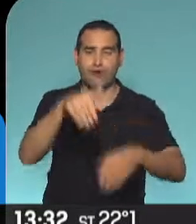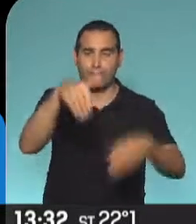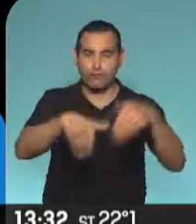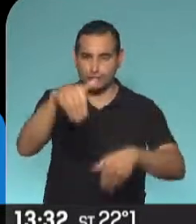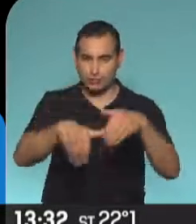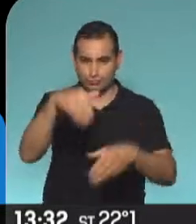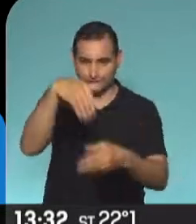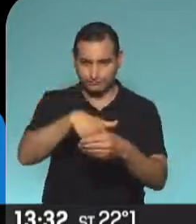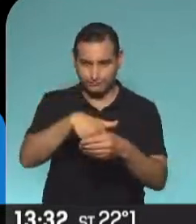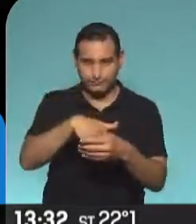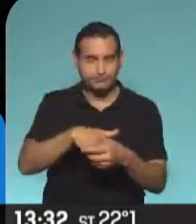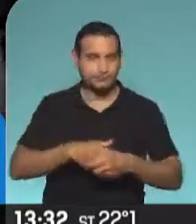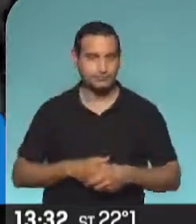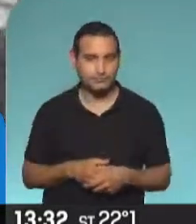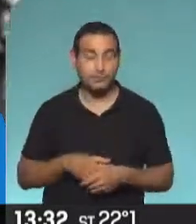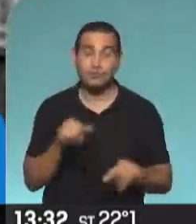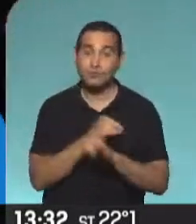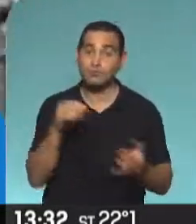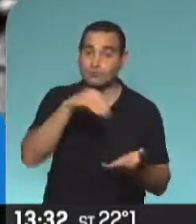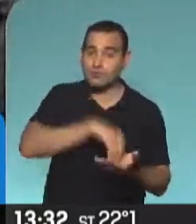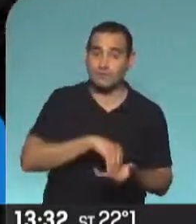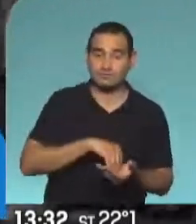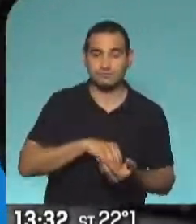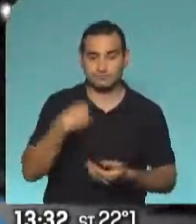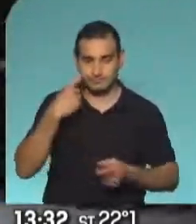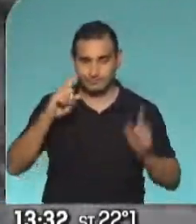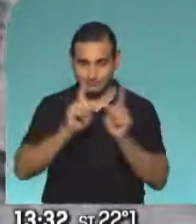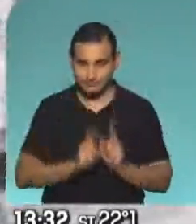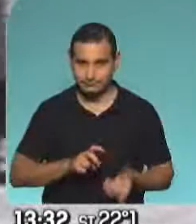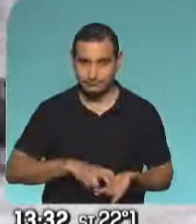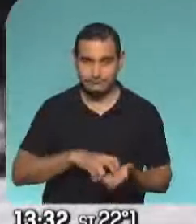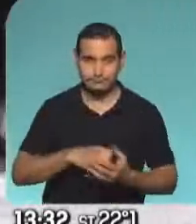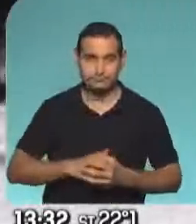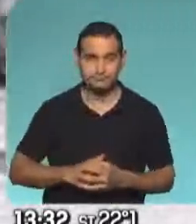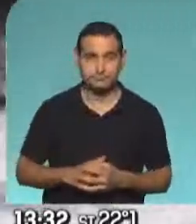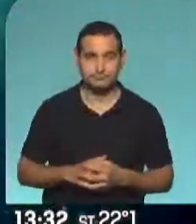a las urnas. Ahora, más información destacada en este compacto de noticias.